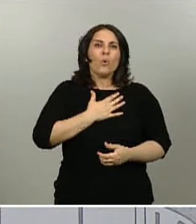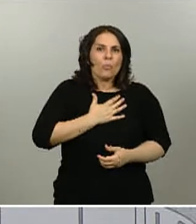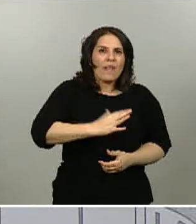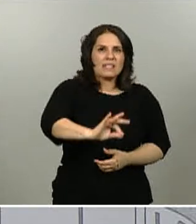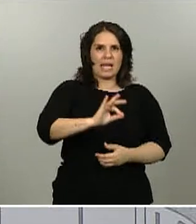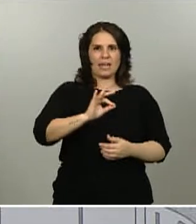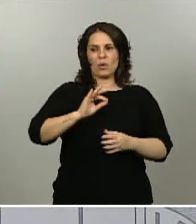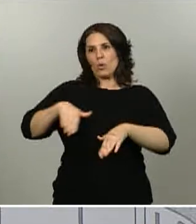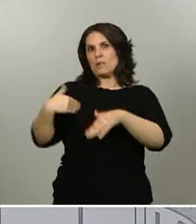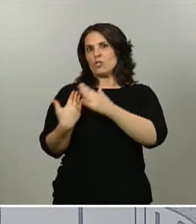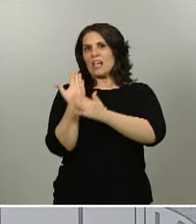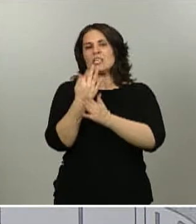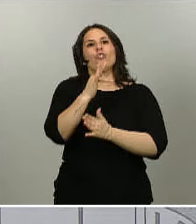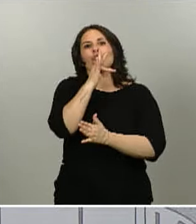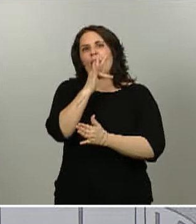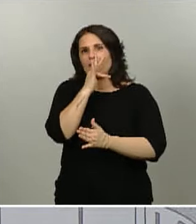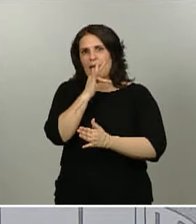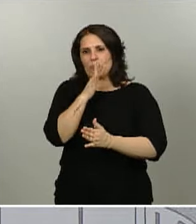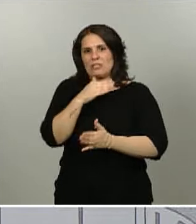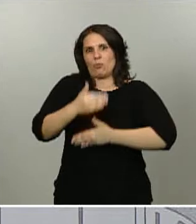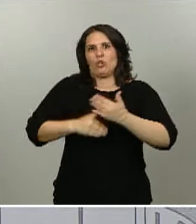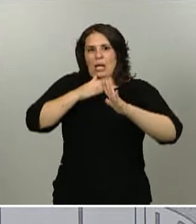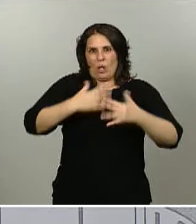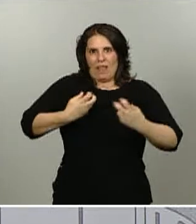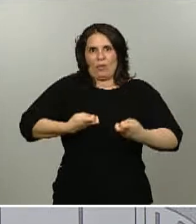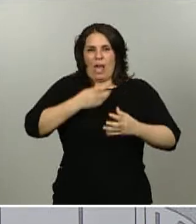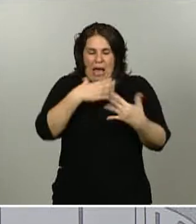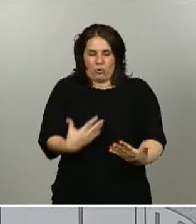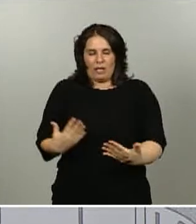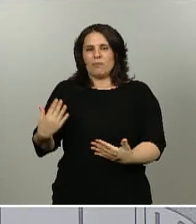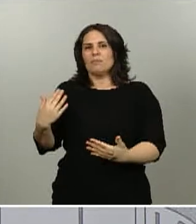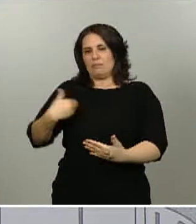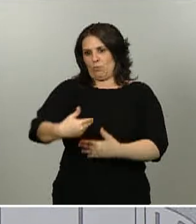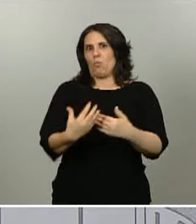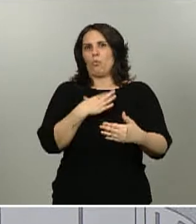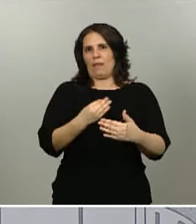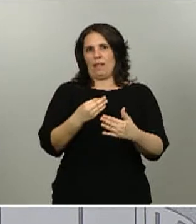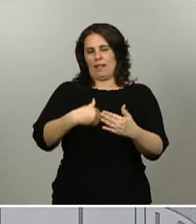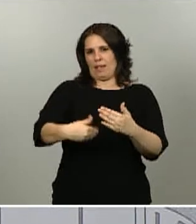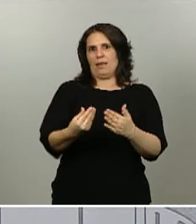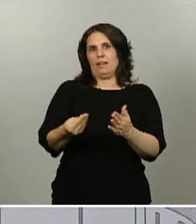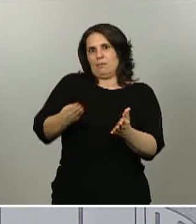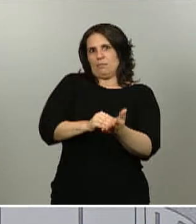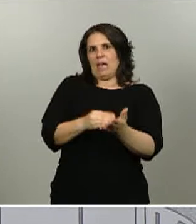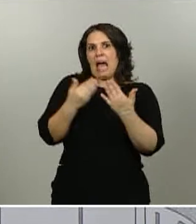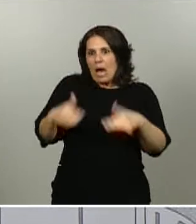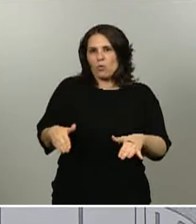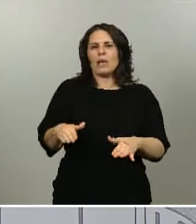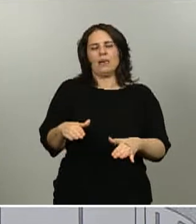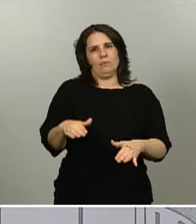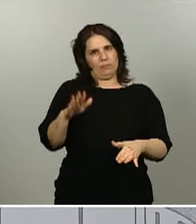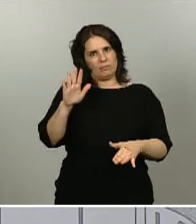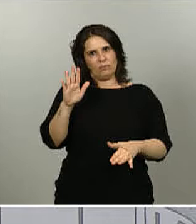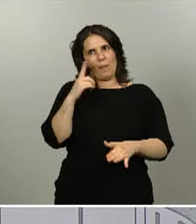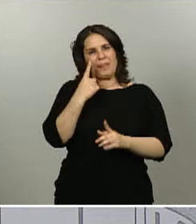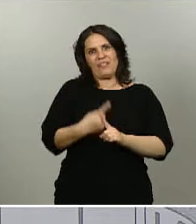notificado y se notificarán mañana o pasado mañana, pero incluso aunque este número subiera parcialmente, muestra una clara diferencia entre